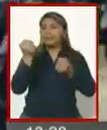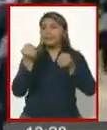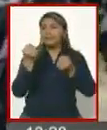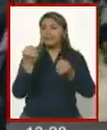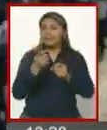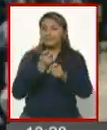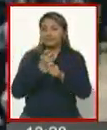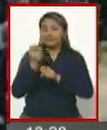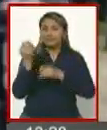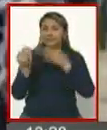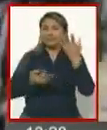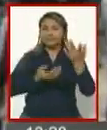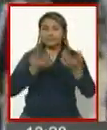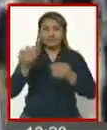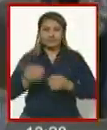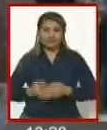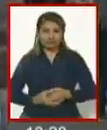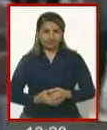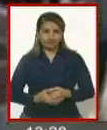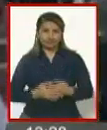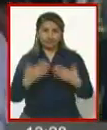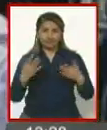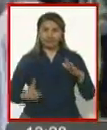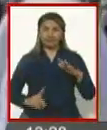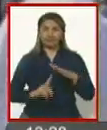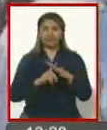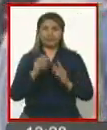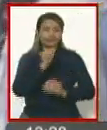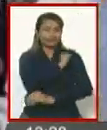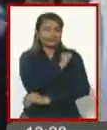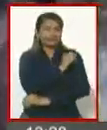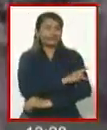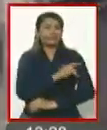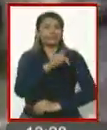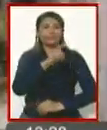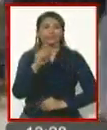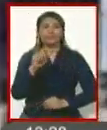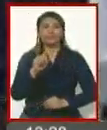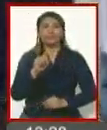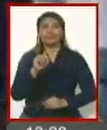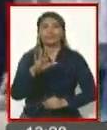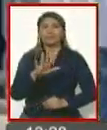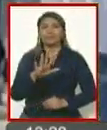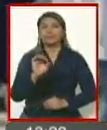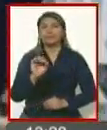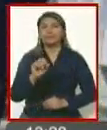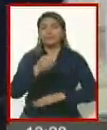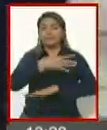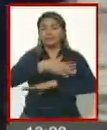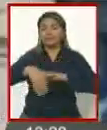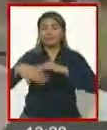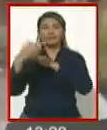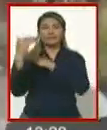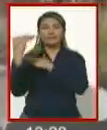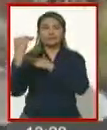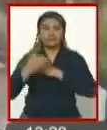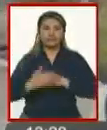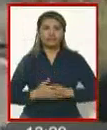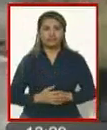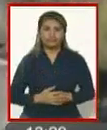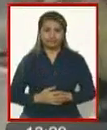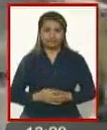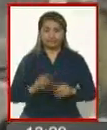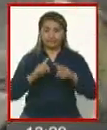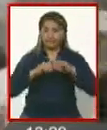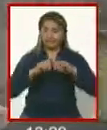estarían viendo afectados con este incendio que se ha generado en el kilómetro 154 de la carretera Santa Cruz.